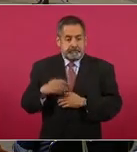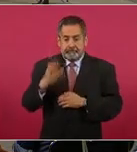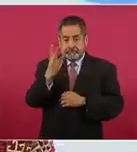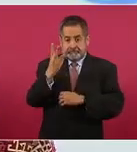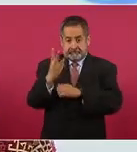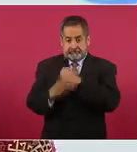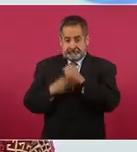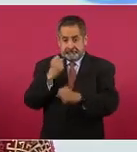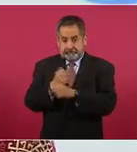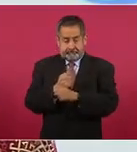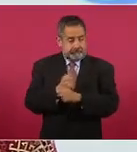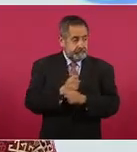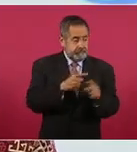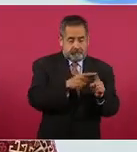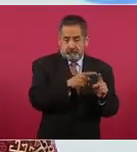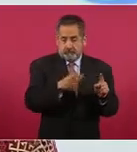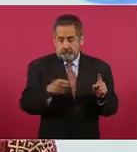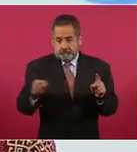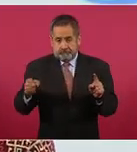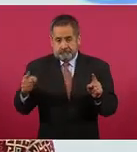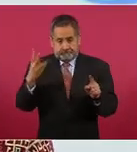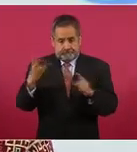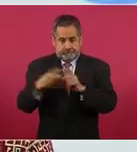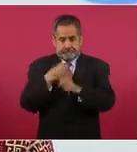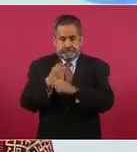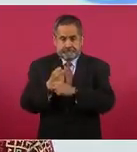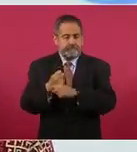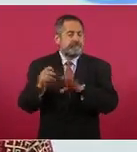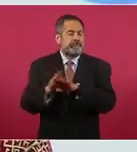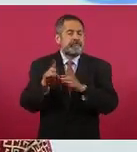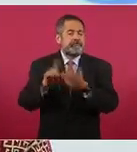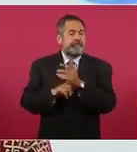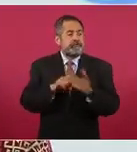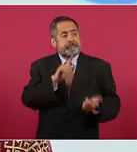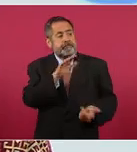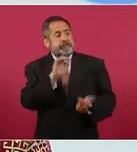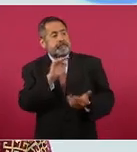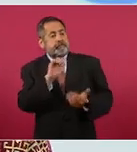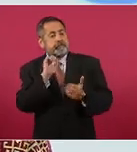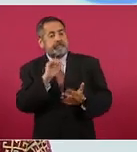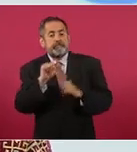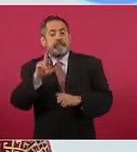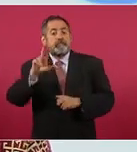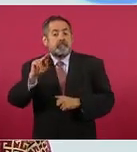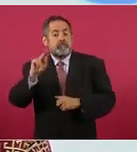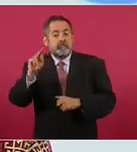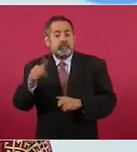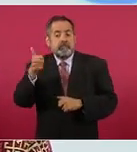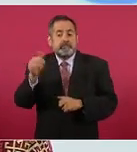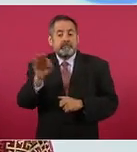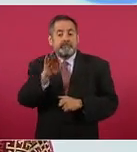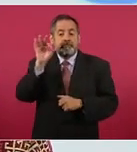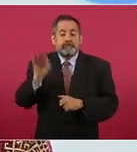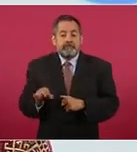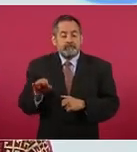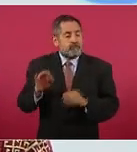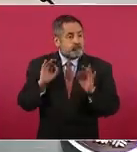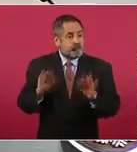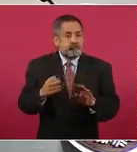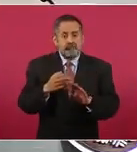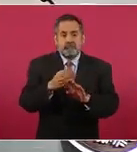años, poco más de tres años, se ha recaudado el 86% en la fiscalización de grandes